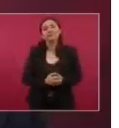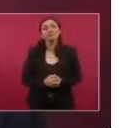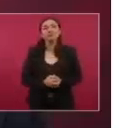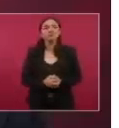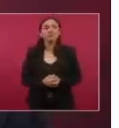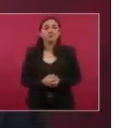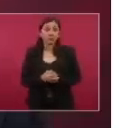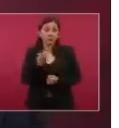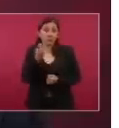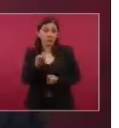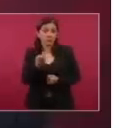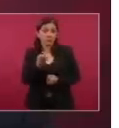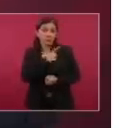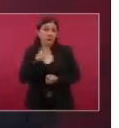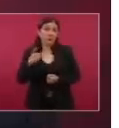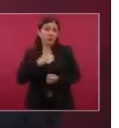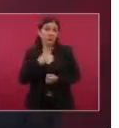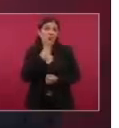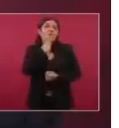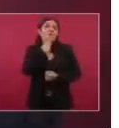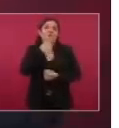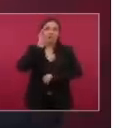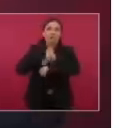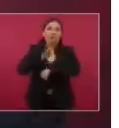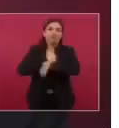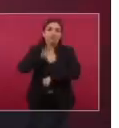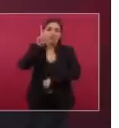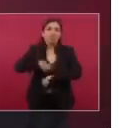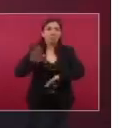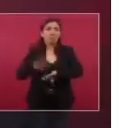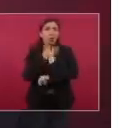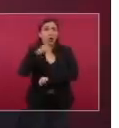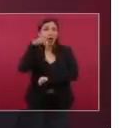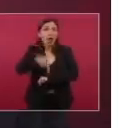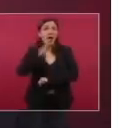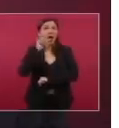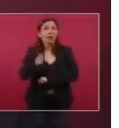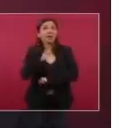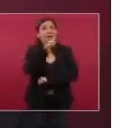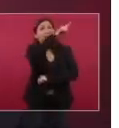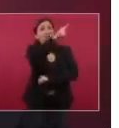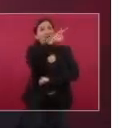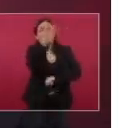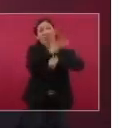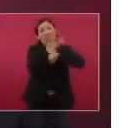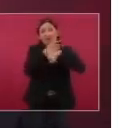Y eso sí lo tenemos que defender porque no somos Colonia